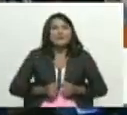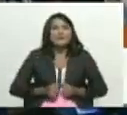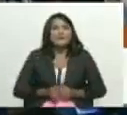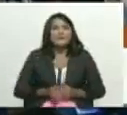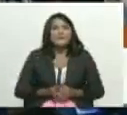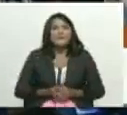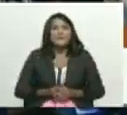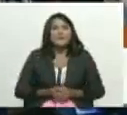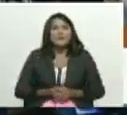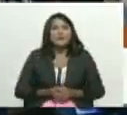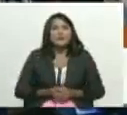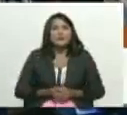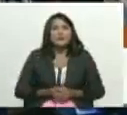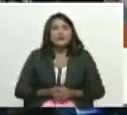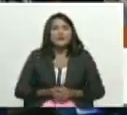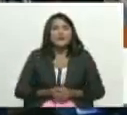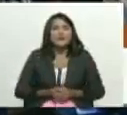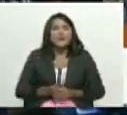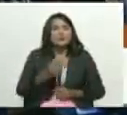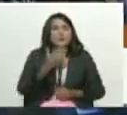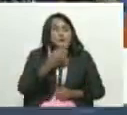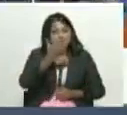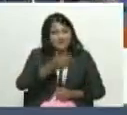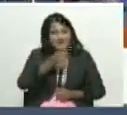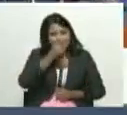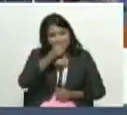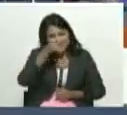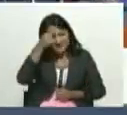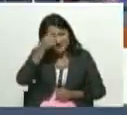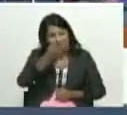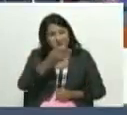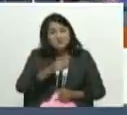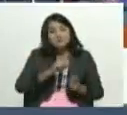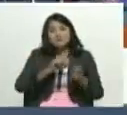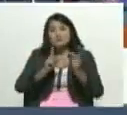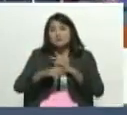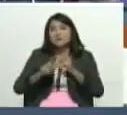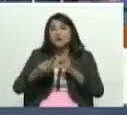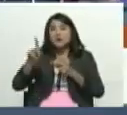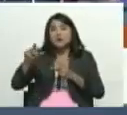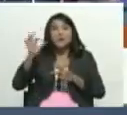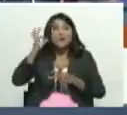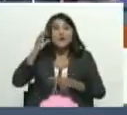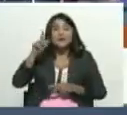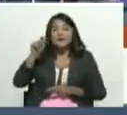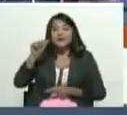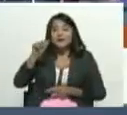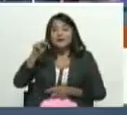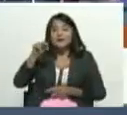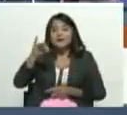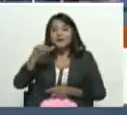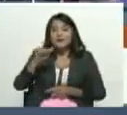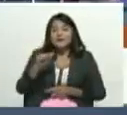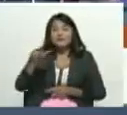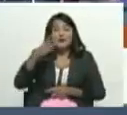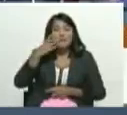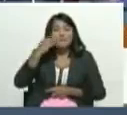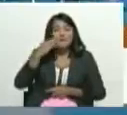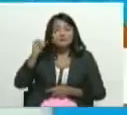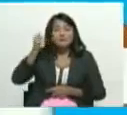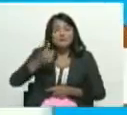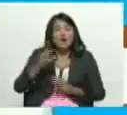Muchísimas gracias a ti hermano Vamos a orar la palabra a Tania Díaz que tiene una gran experiencia en